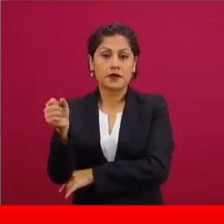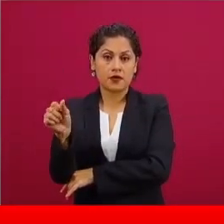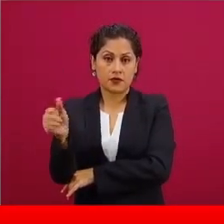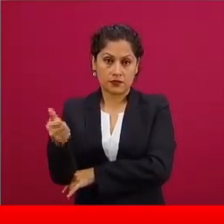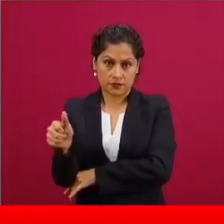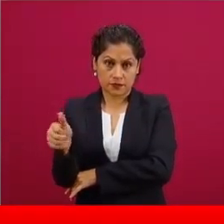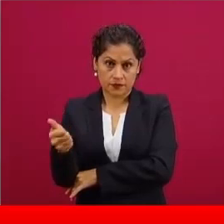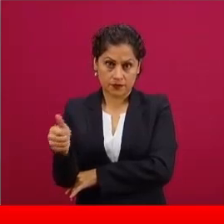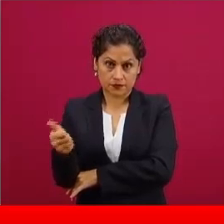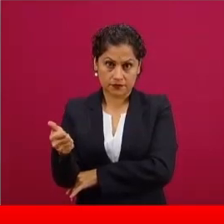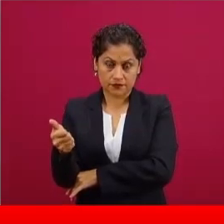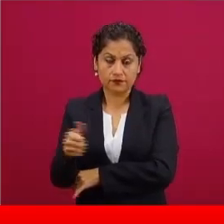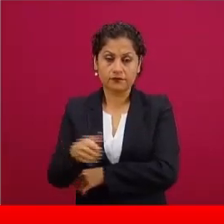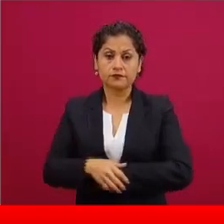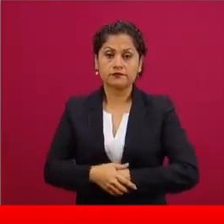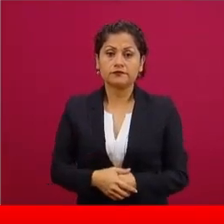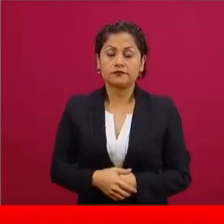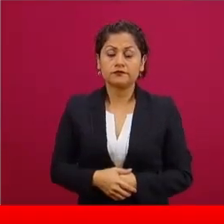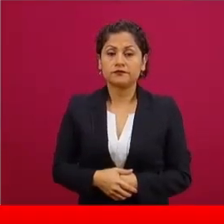4